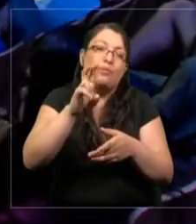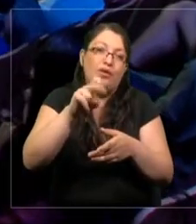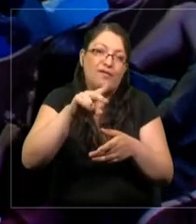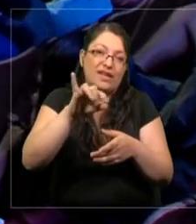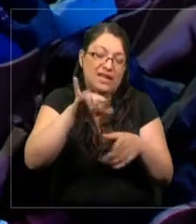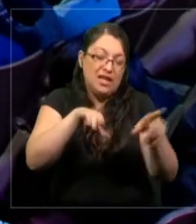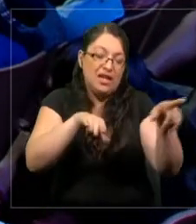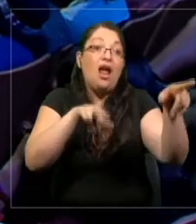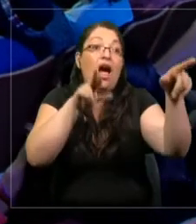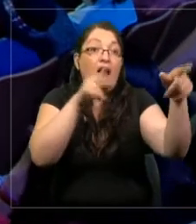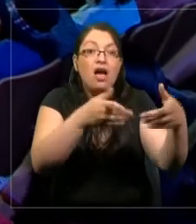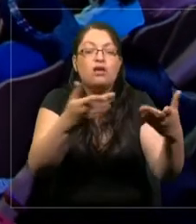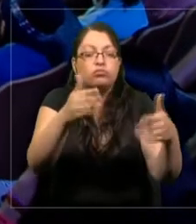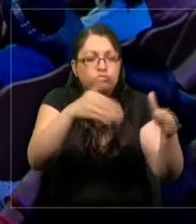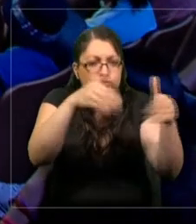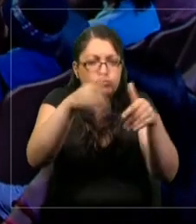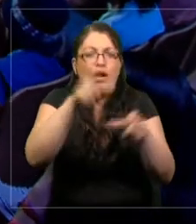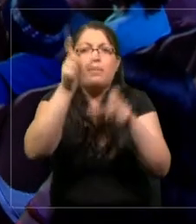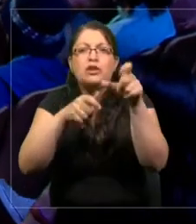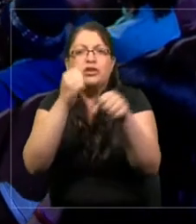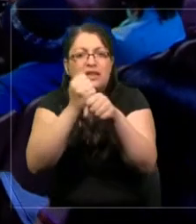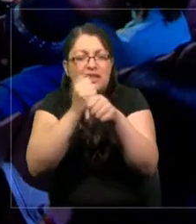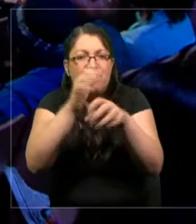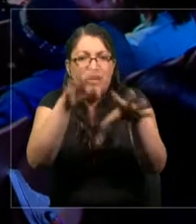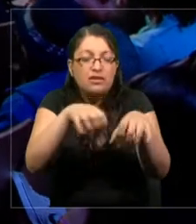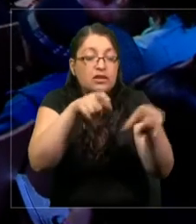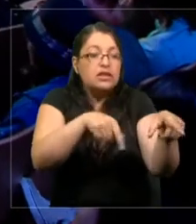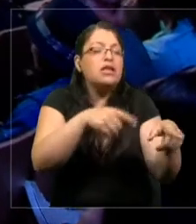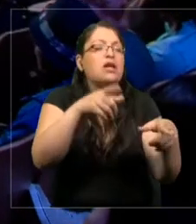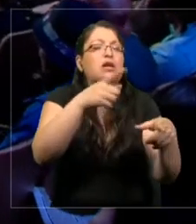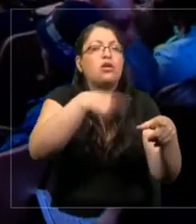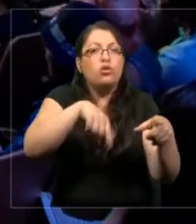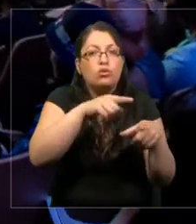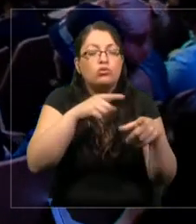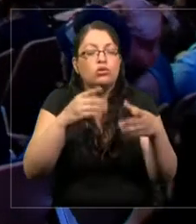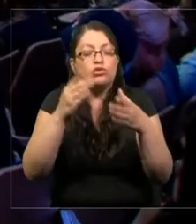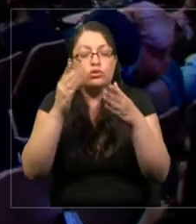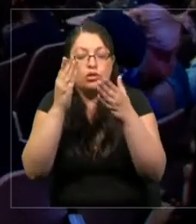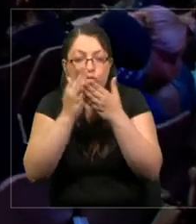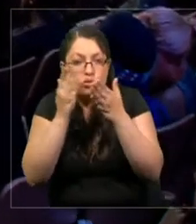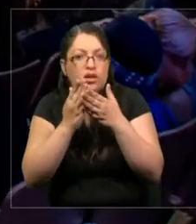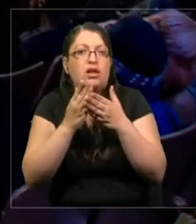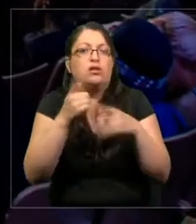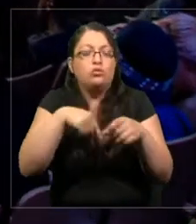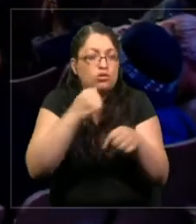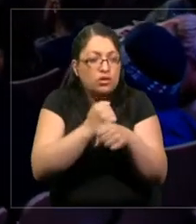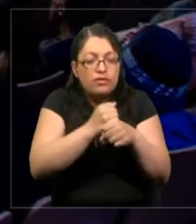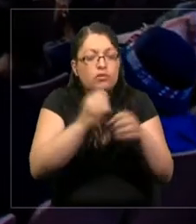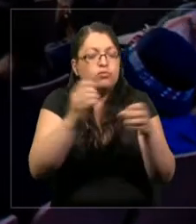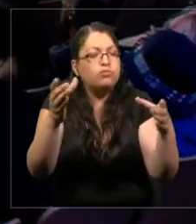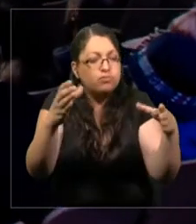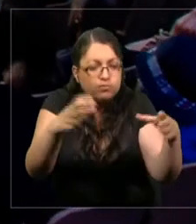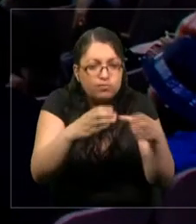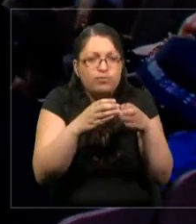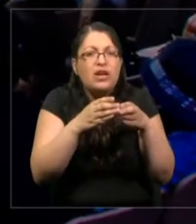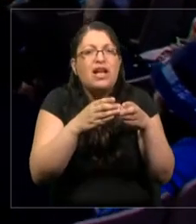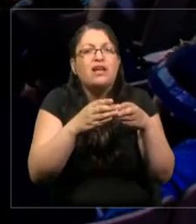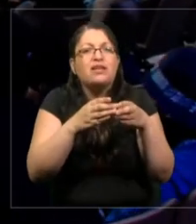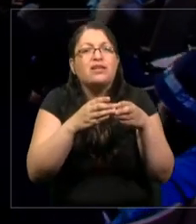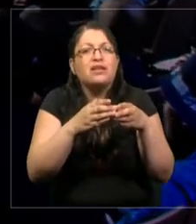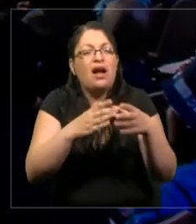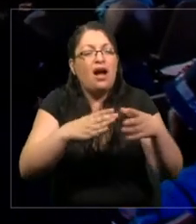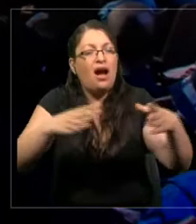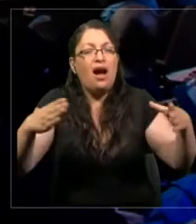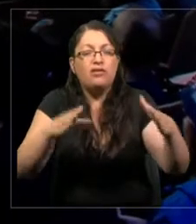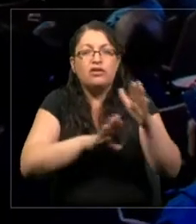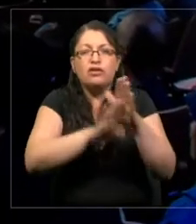del fuego con estancieros con vecino nuestro estudiante y nuestro trabajo ahora enorme espacio para el desarrollo de las personas estos